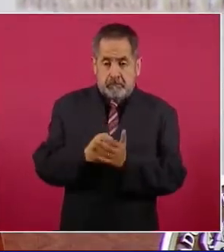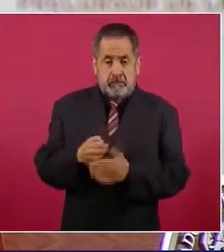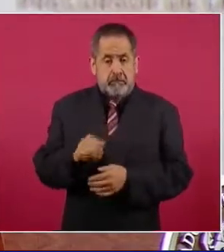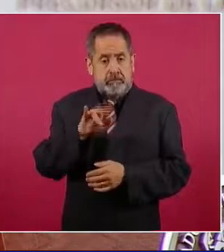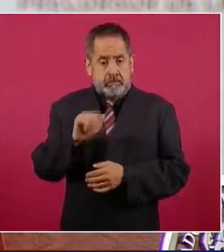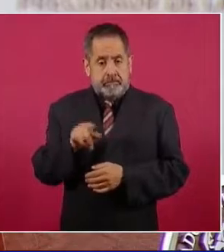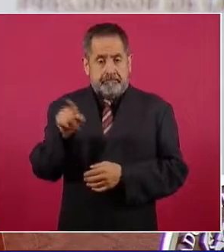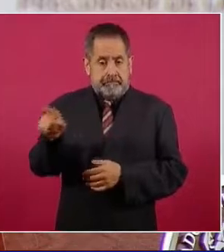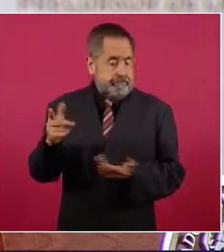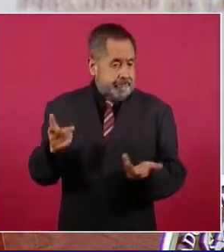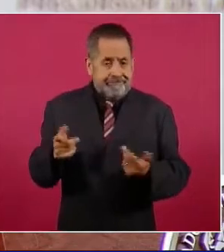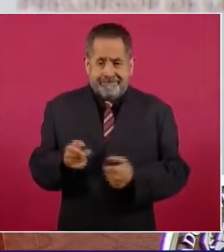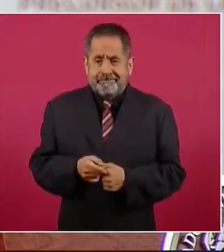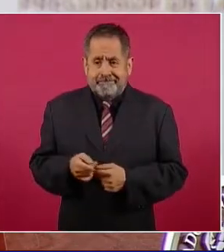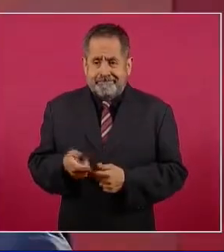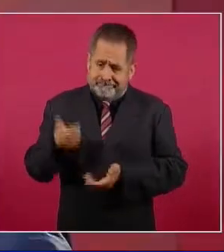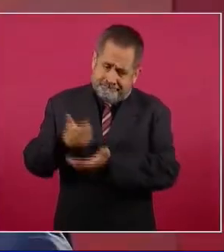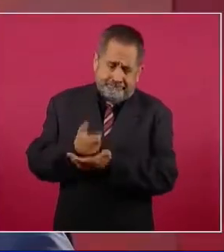IVA.